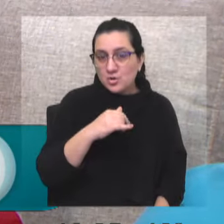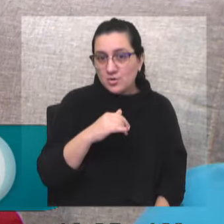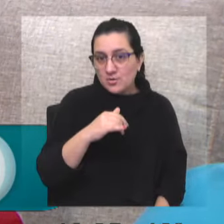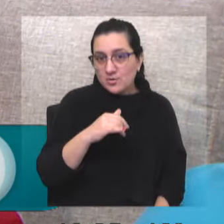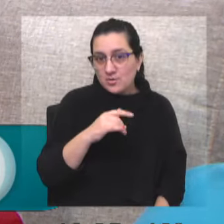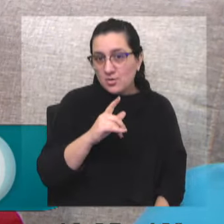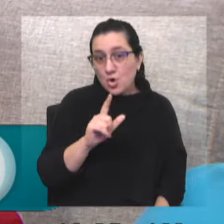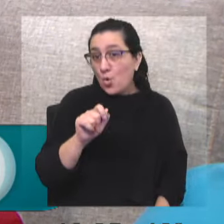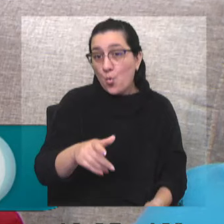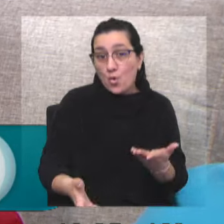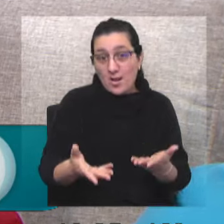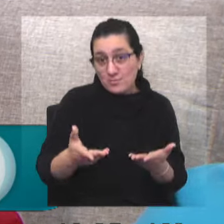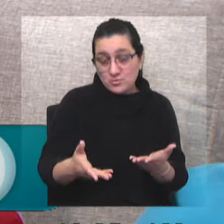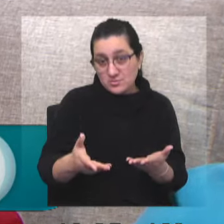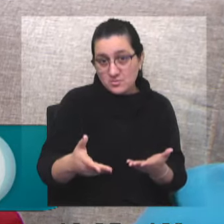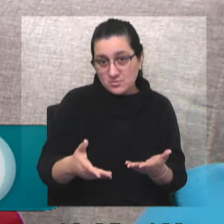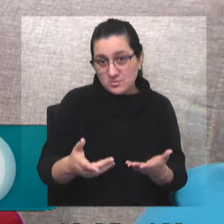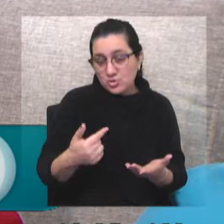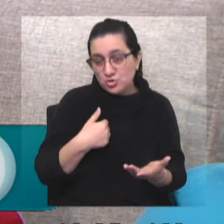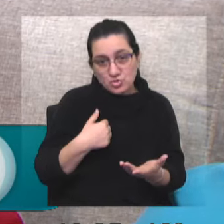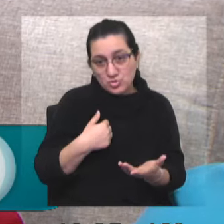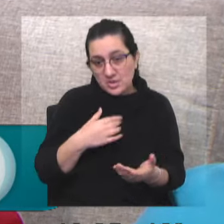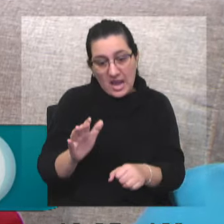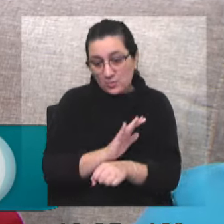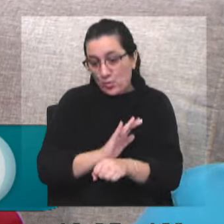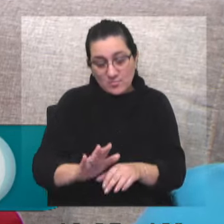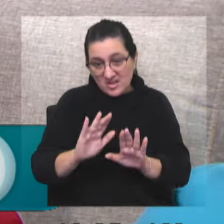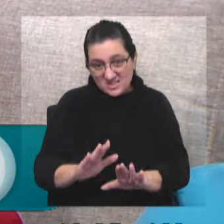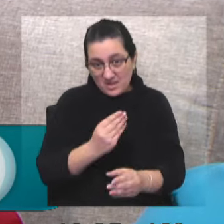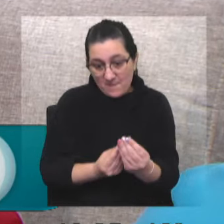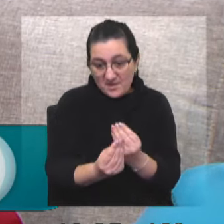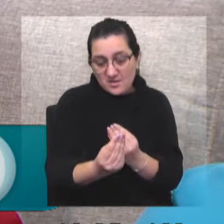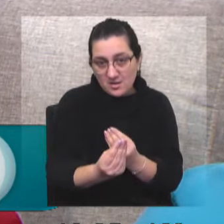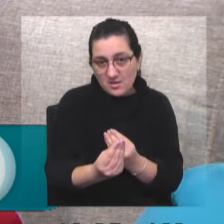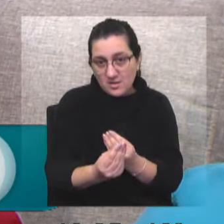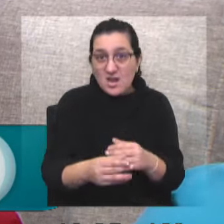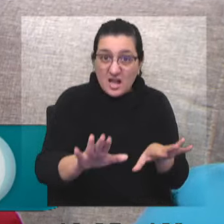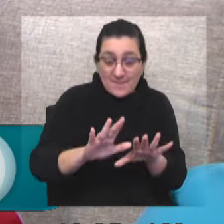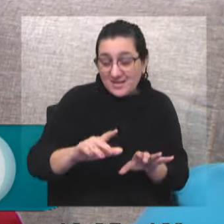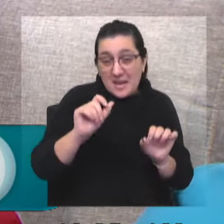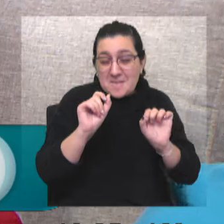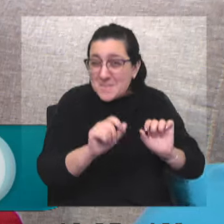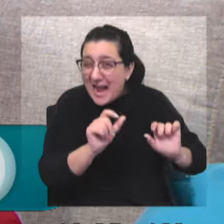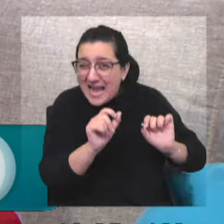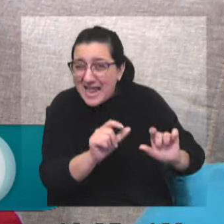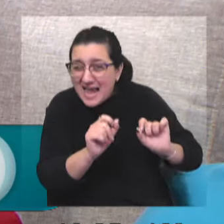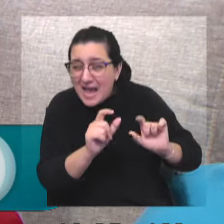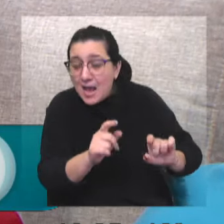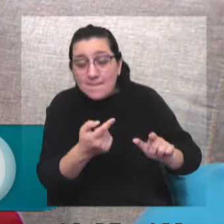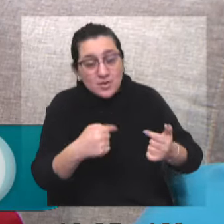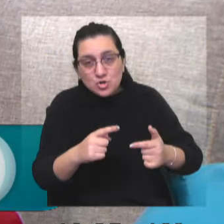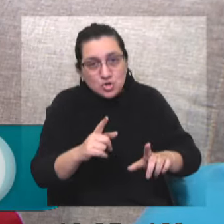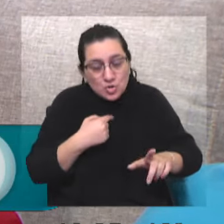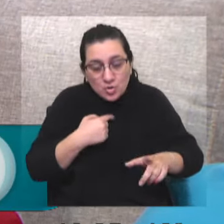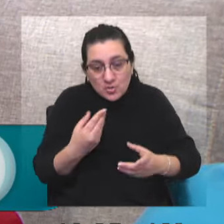que no juzgamos a nuestros personajes, ¿no? Nos metemos de lleno para generar una empatía con el personaje, y puede ser el villano más villano, y si tú lo estás juzgando hay como una